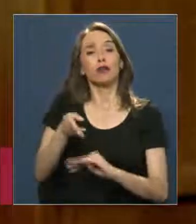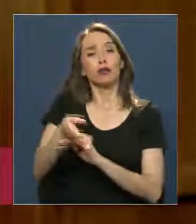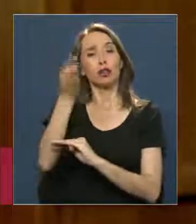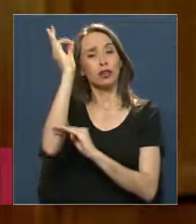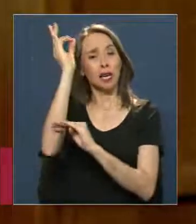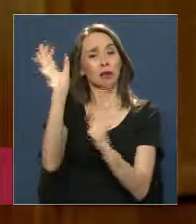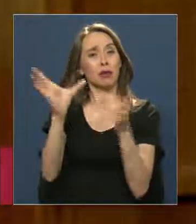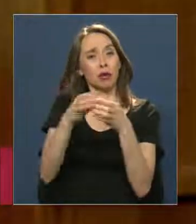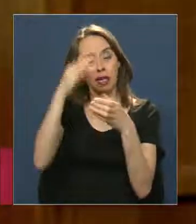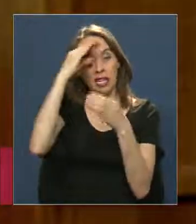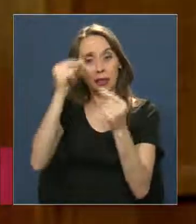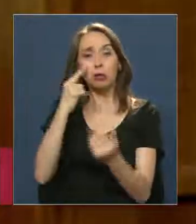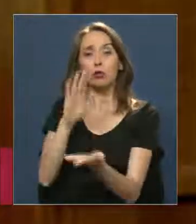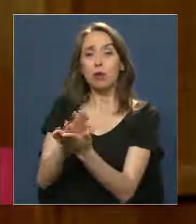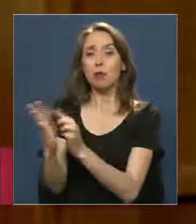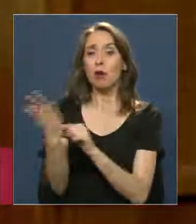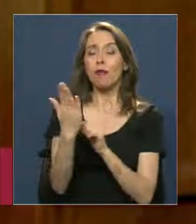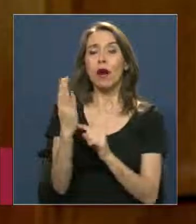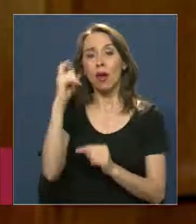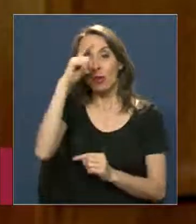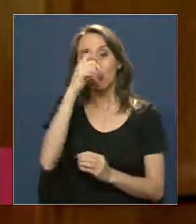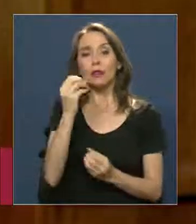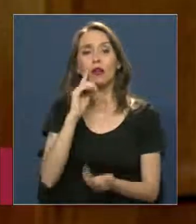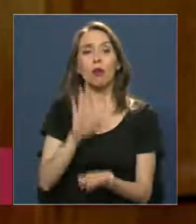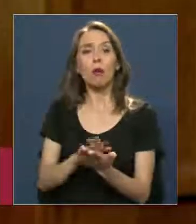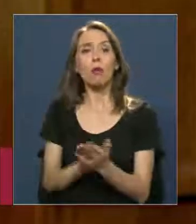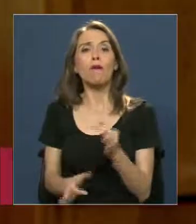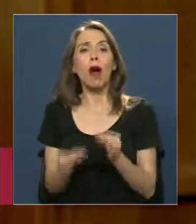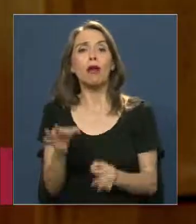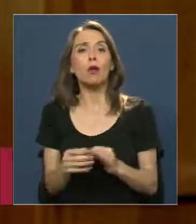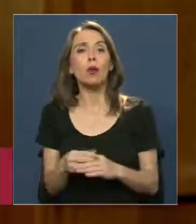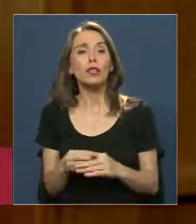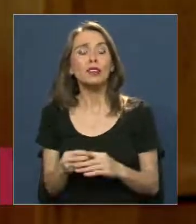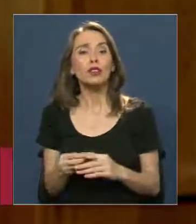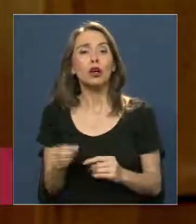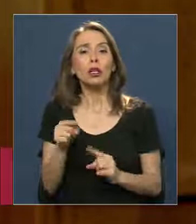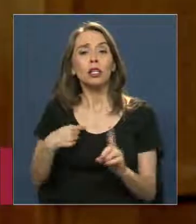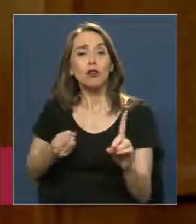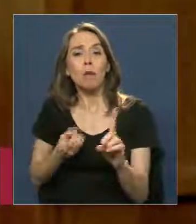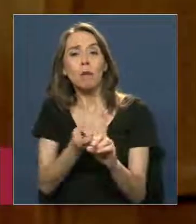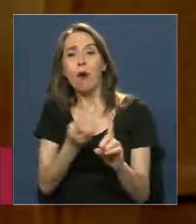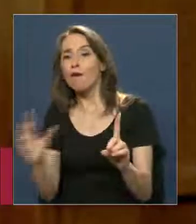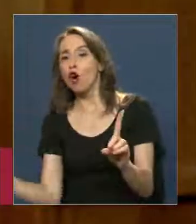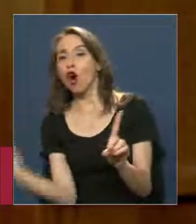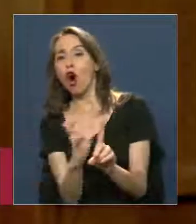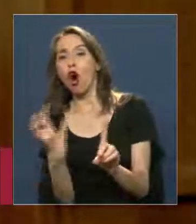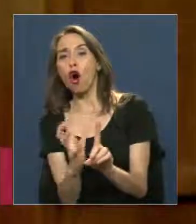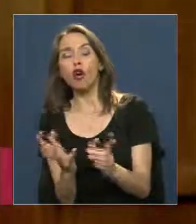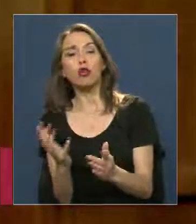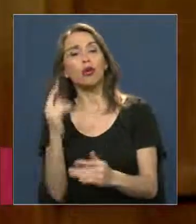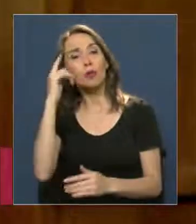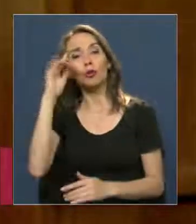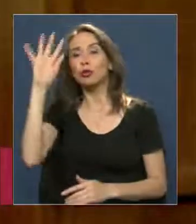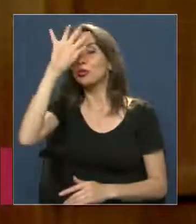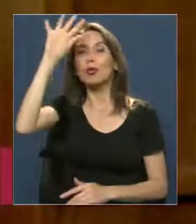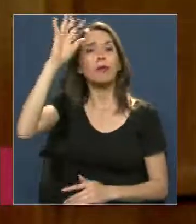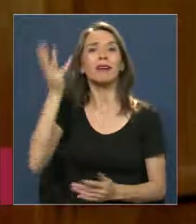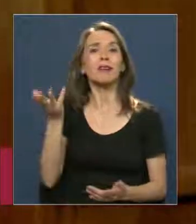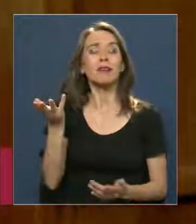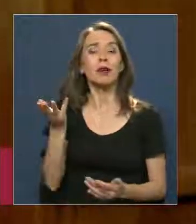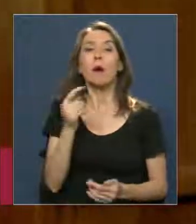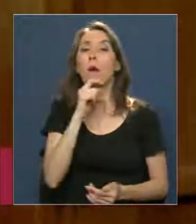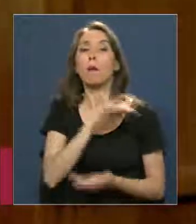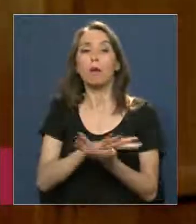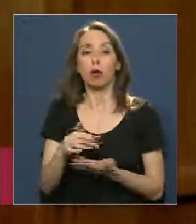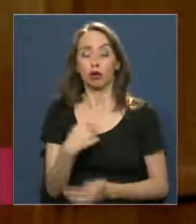difícil probar la incitación al odio, que era algo muy subjetivo. Y yo quiero poner un ejemplo. Por ejemplo,